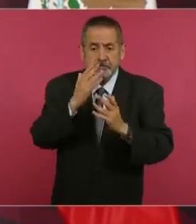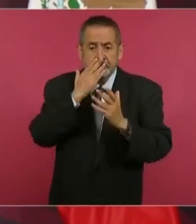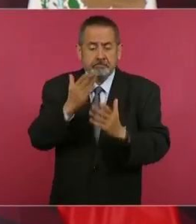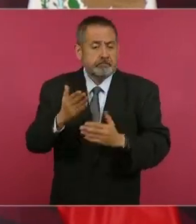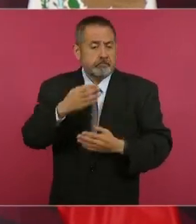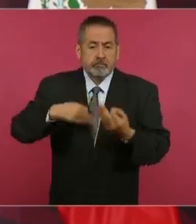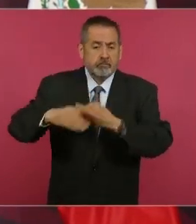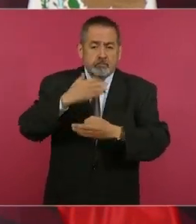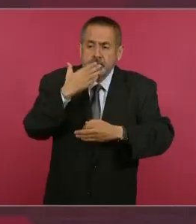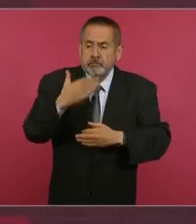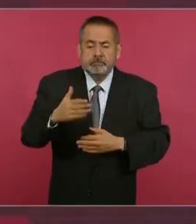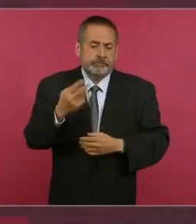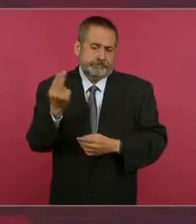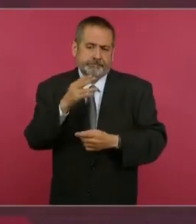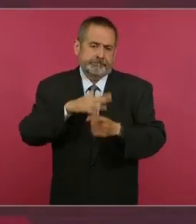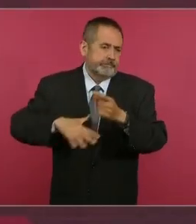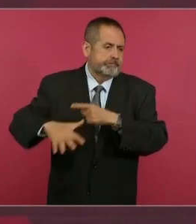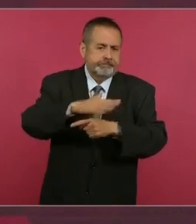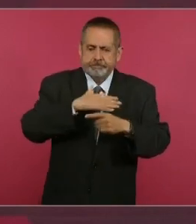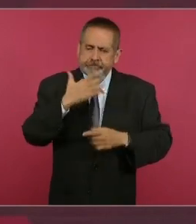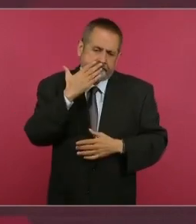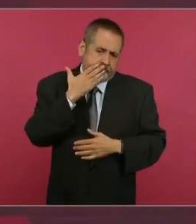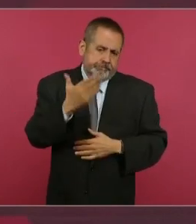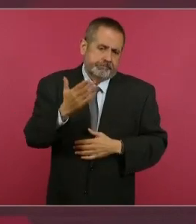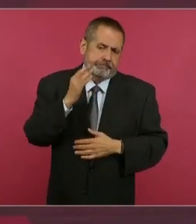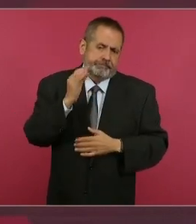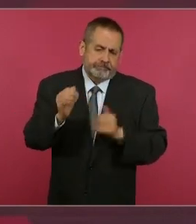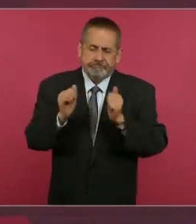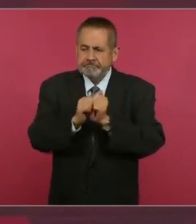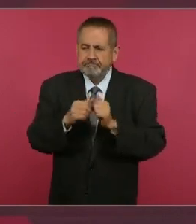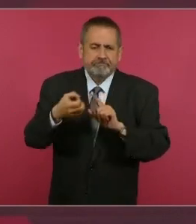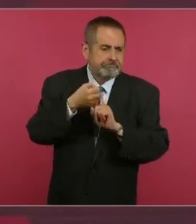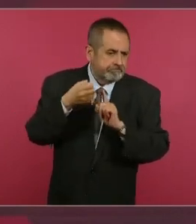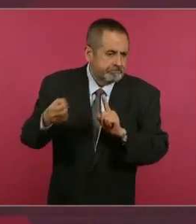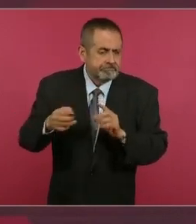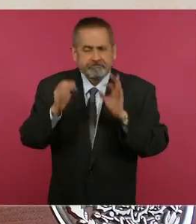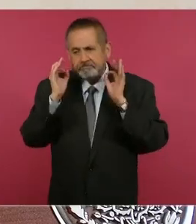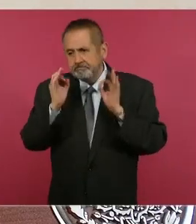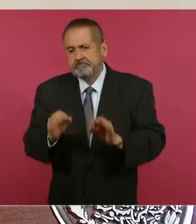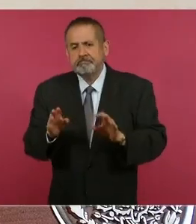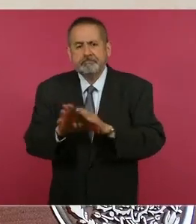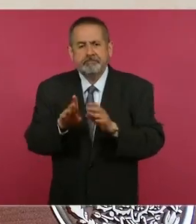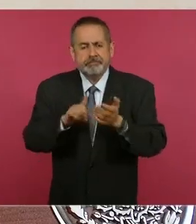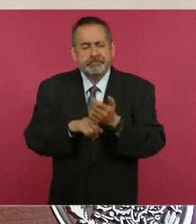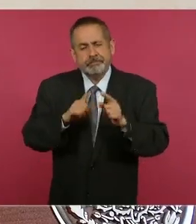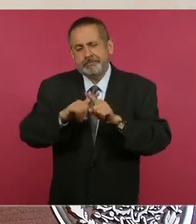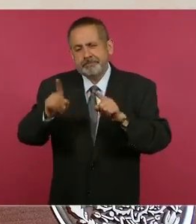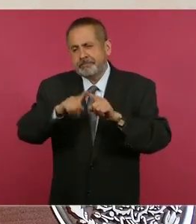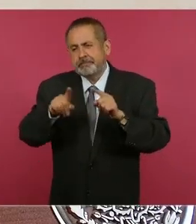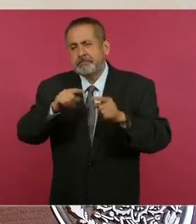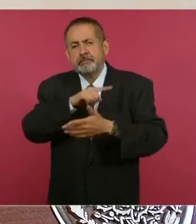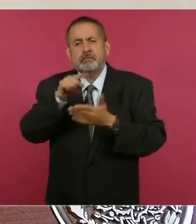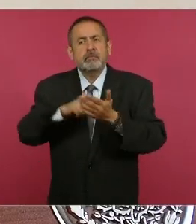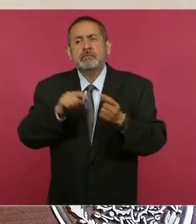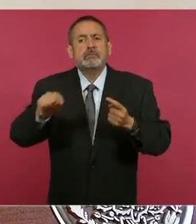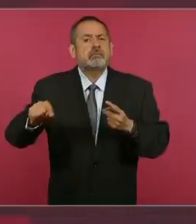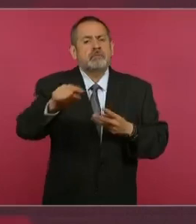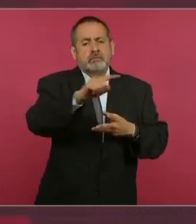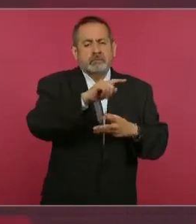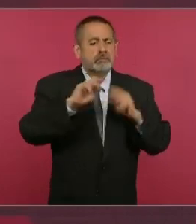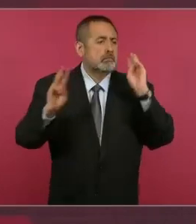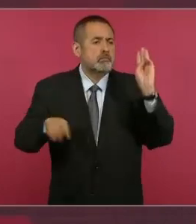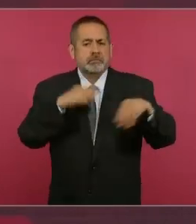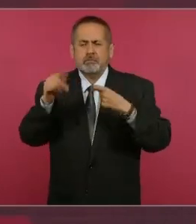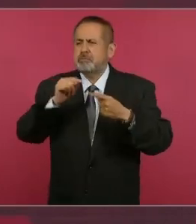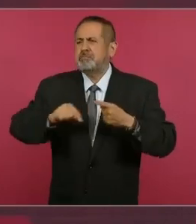crear un ambiente de armonía en toda la región y en el